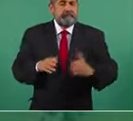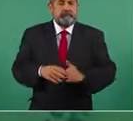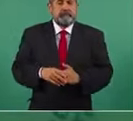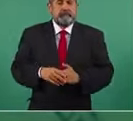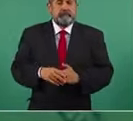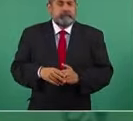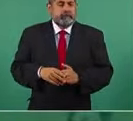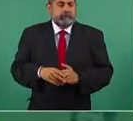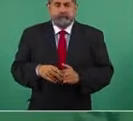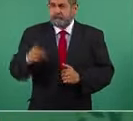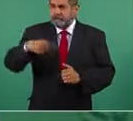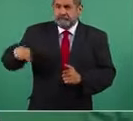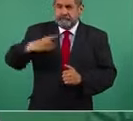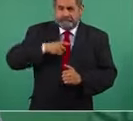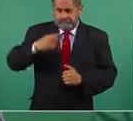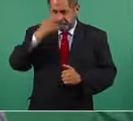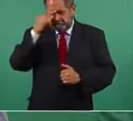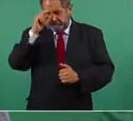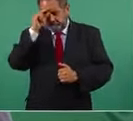muy inteligente.